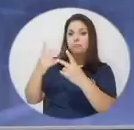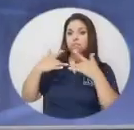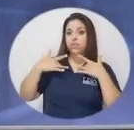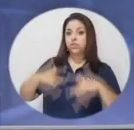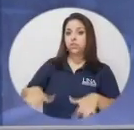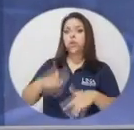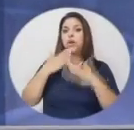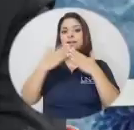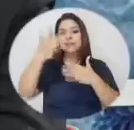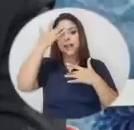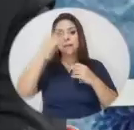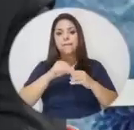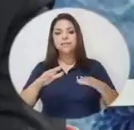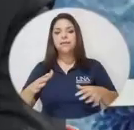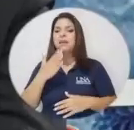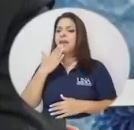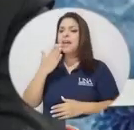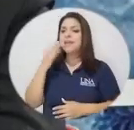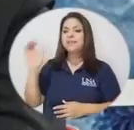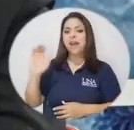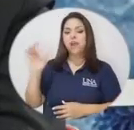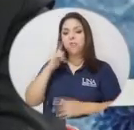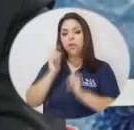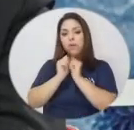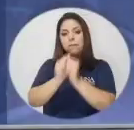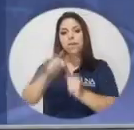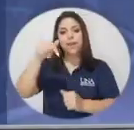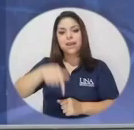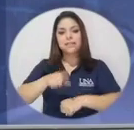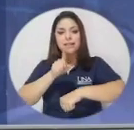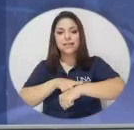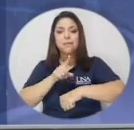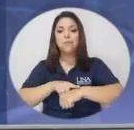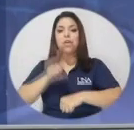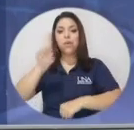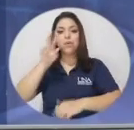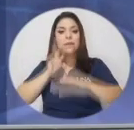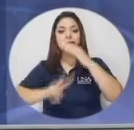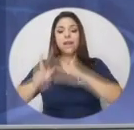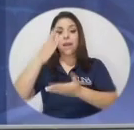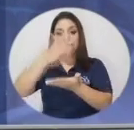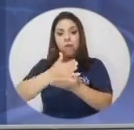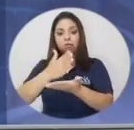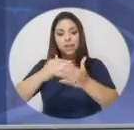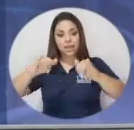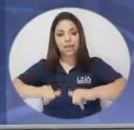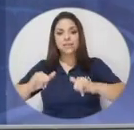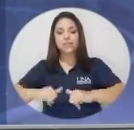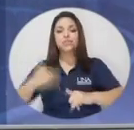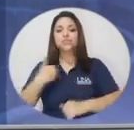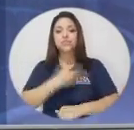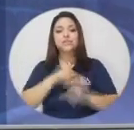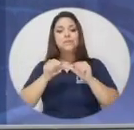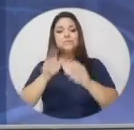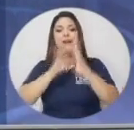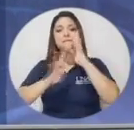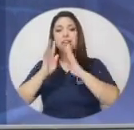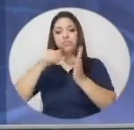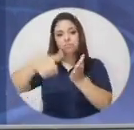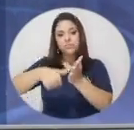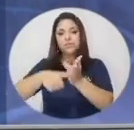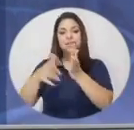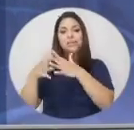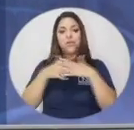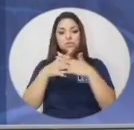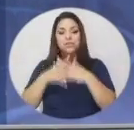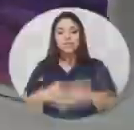pandemia. Exactamente. Bueno, muchísimas gracias, Carlos, por acompañarnos en este bloque de Una Mirada. Vamos a ir a una pausa. Quédese con nosotros que vamos a seguir hablando sobre las